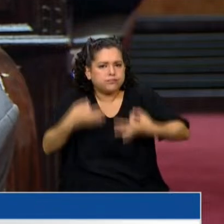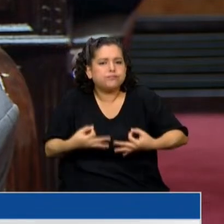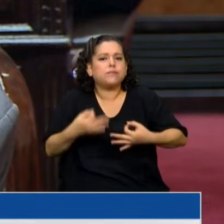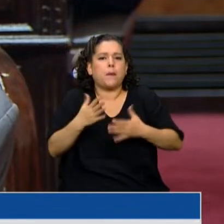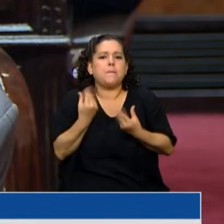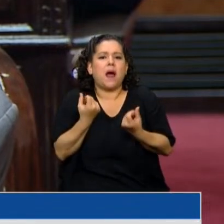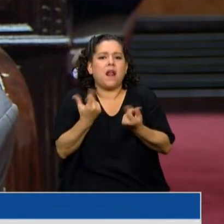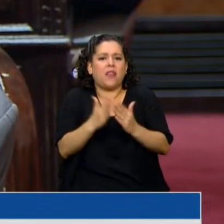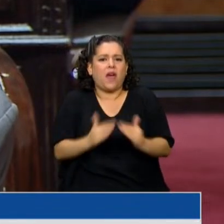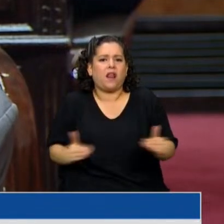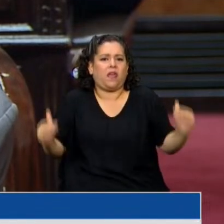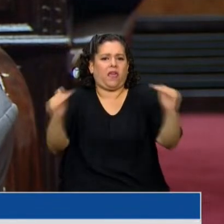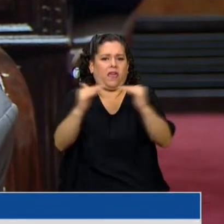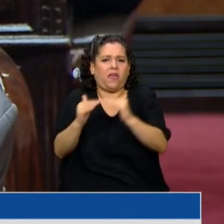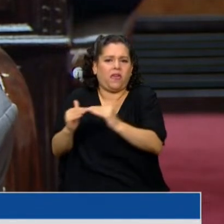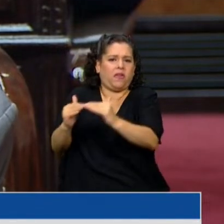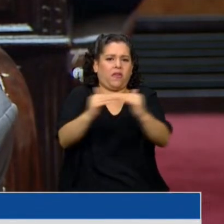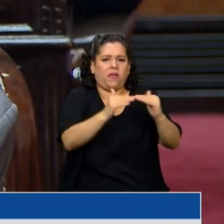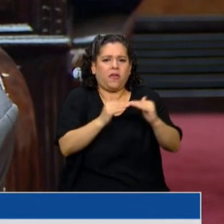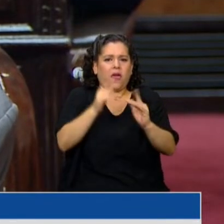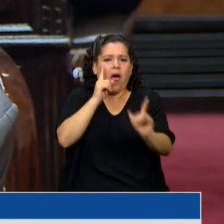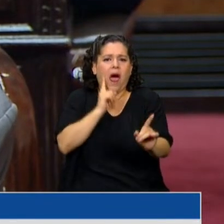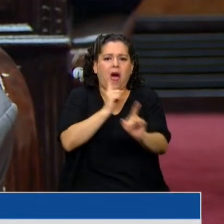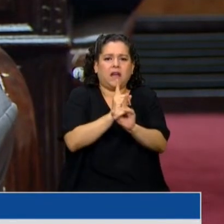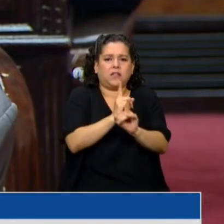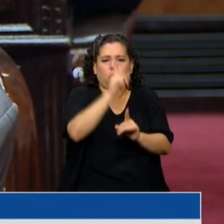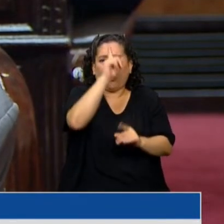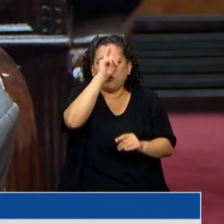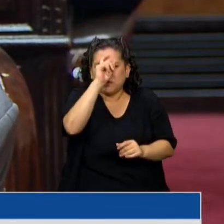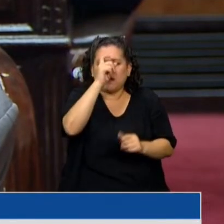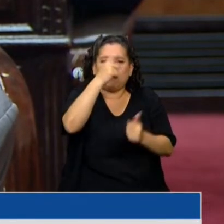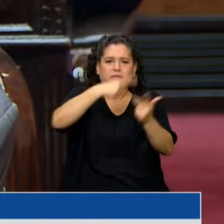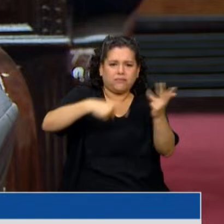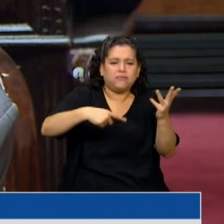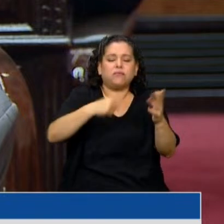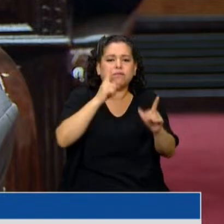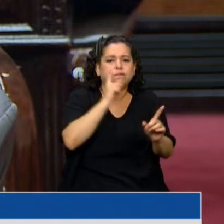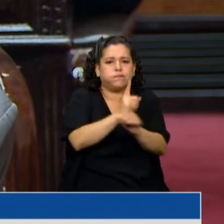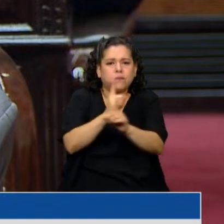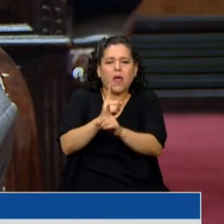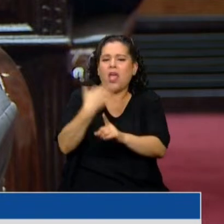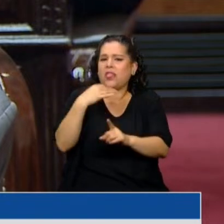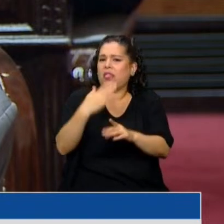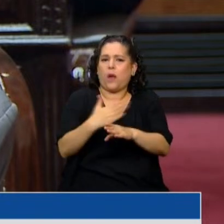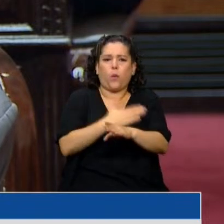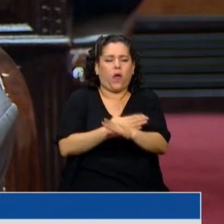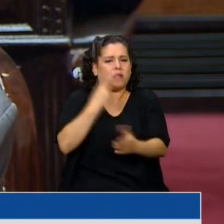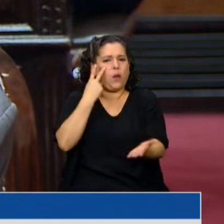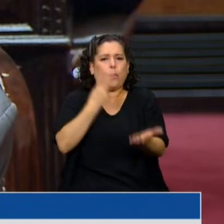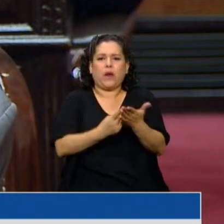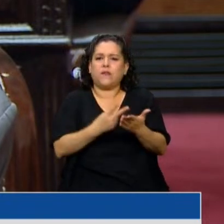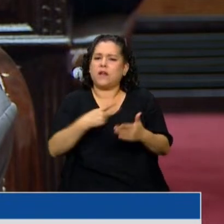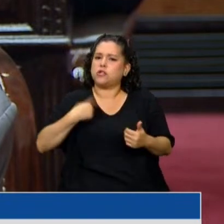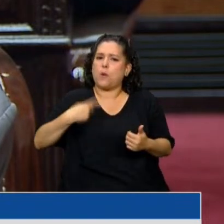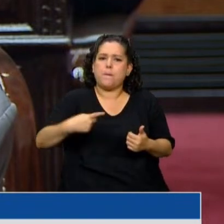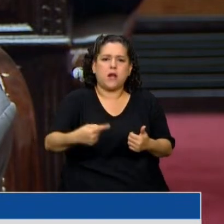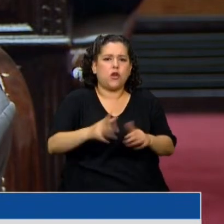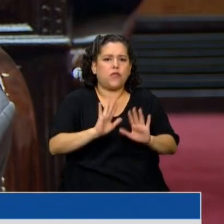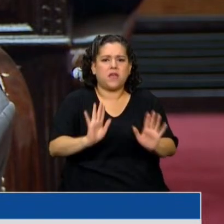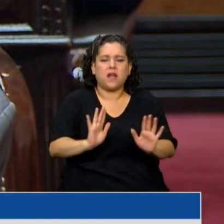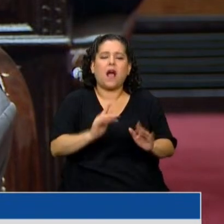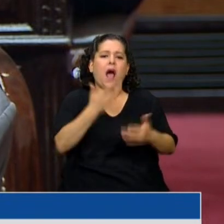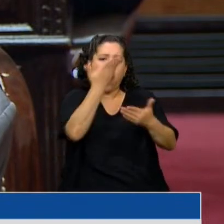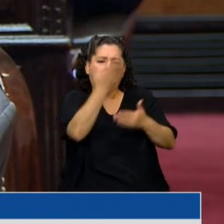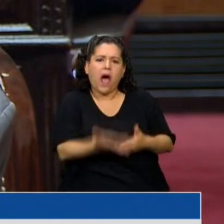de equidad y calidad en la atención sanitaria, es obligatoria la verificación periódica de la